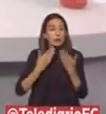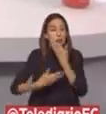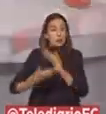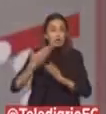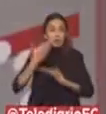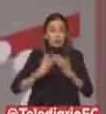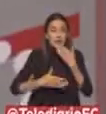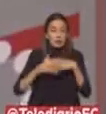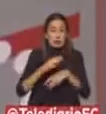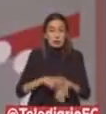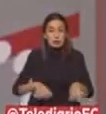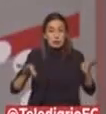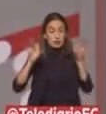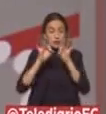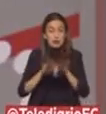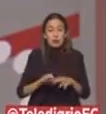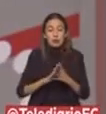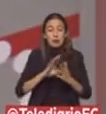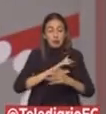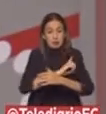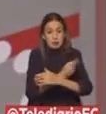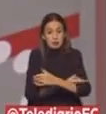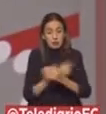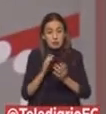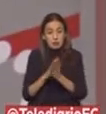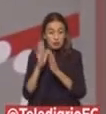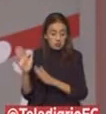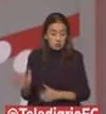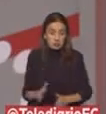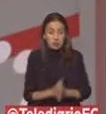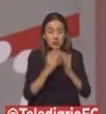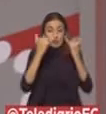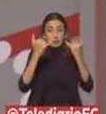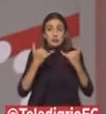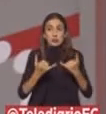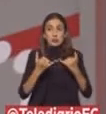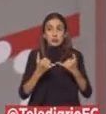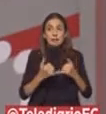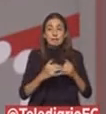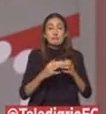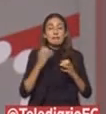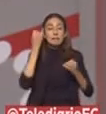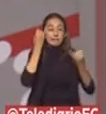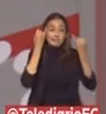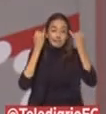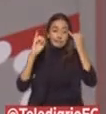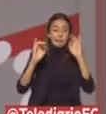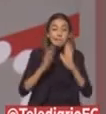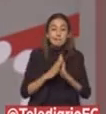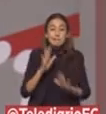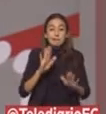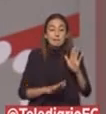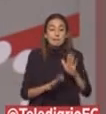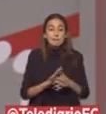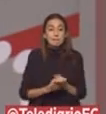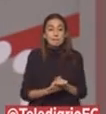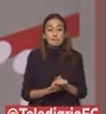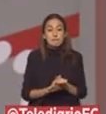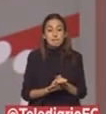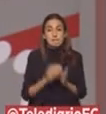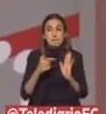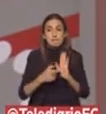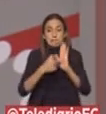tras quizás bastante bastante fuerte y bastante pesada pero la intención de crear pro surf